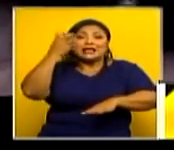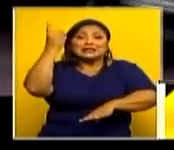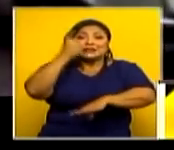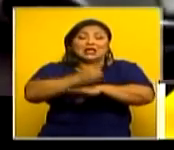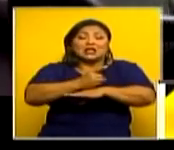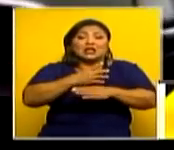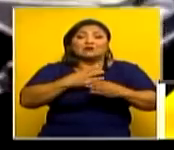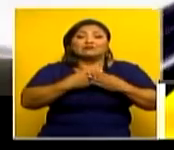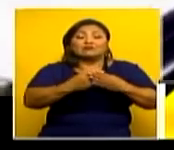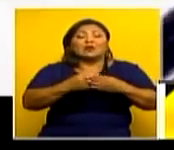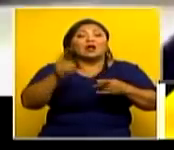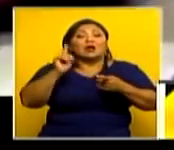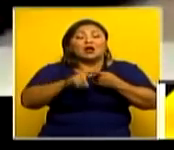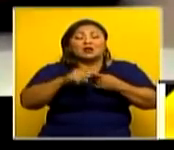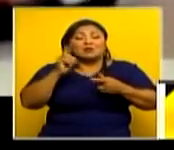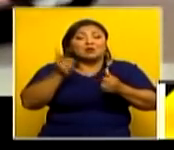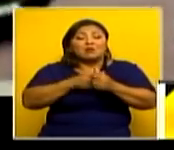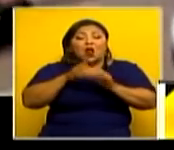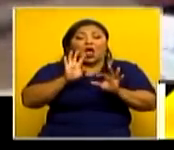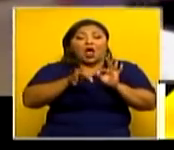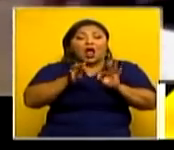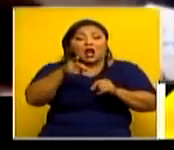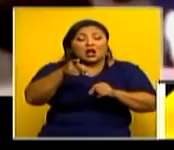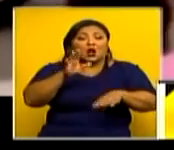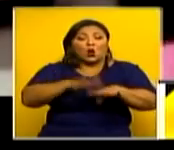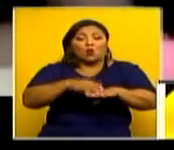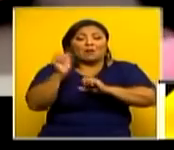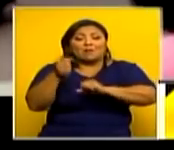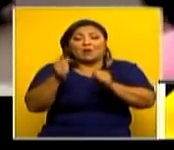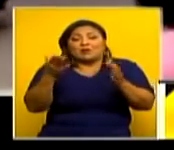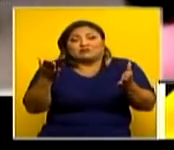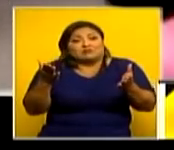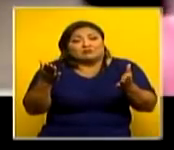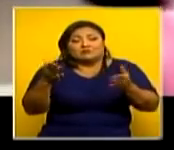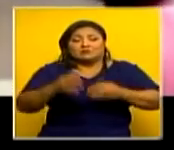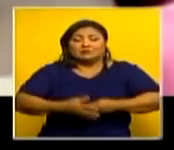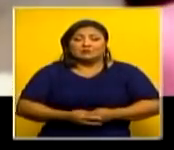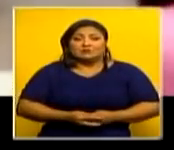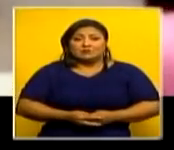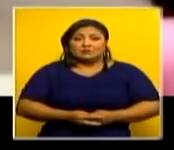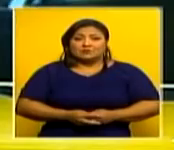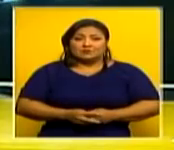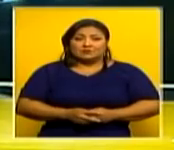y obligada a resarcir los daños ocasionados. Jorge Esper, Noticiero 1.